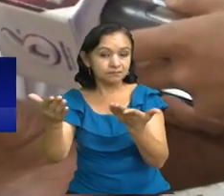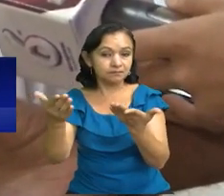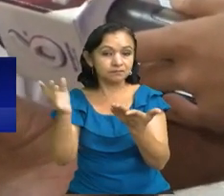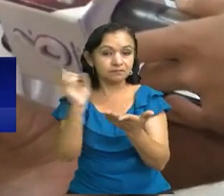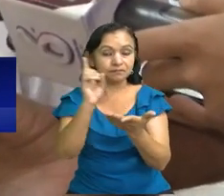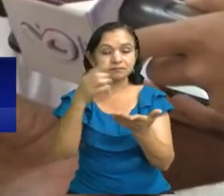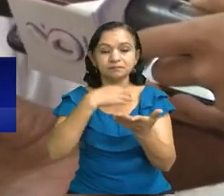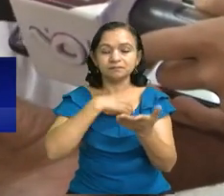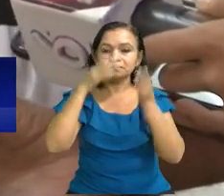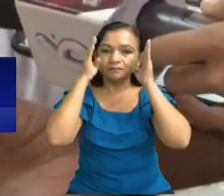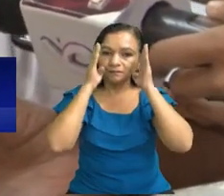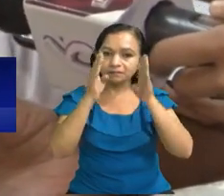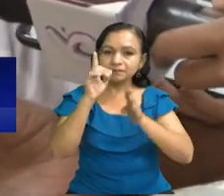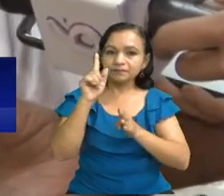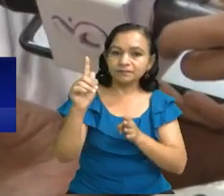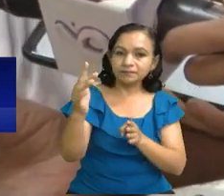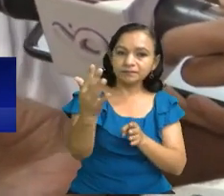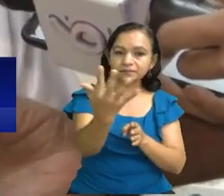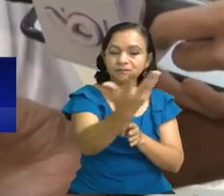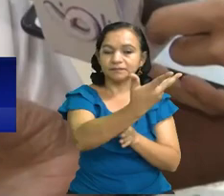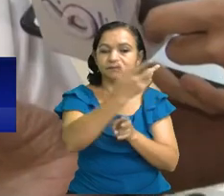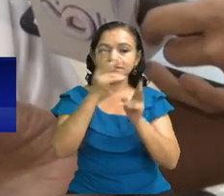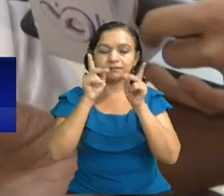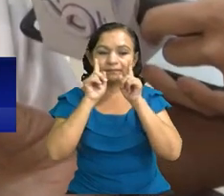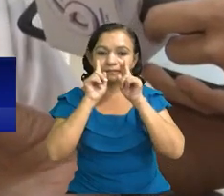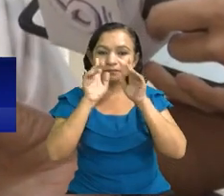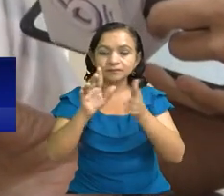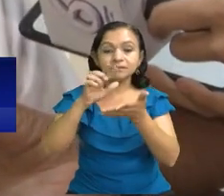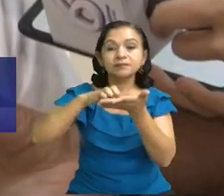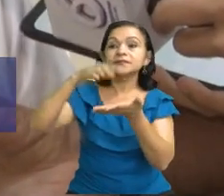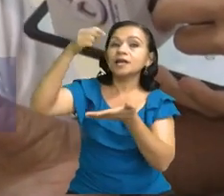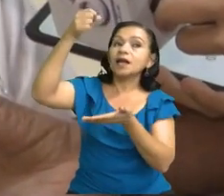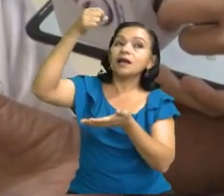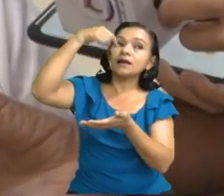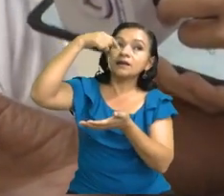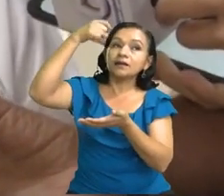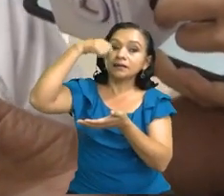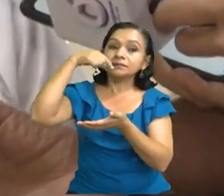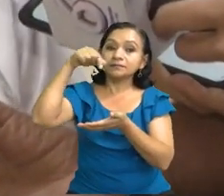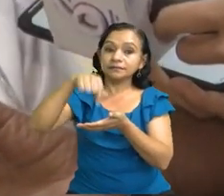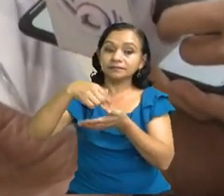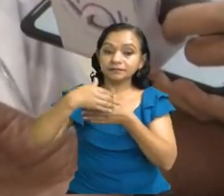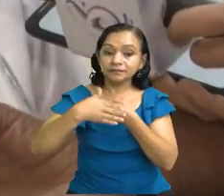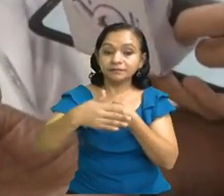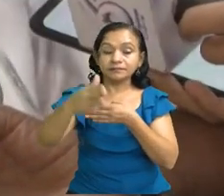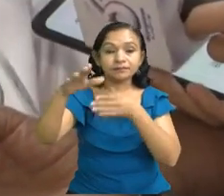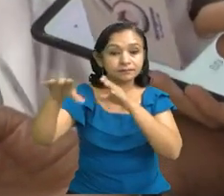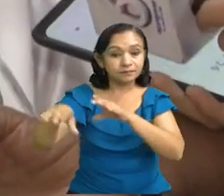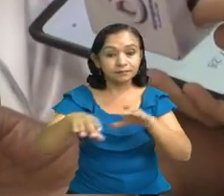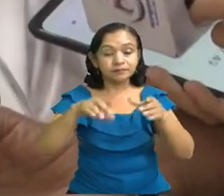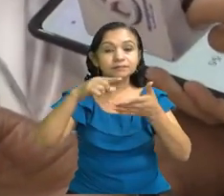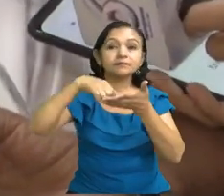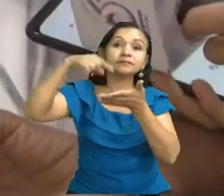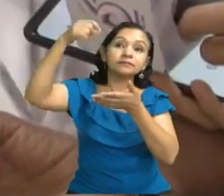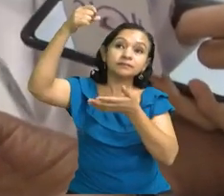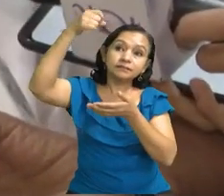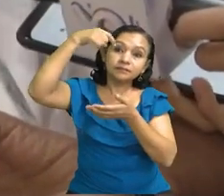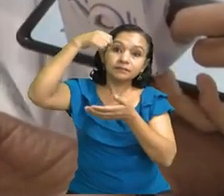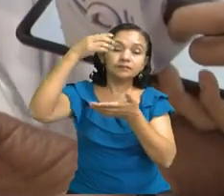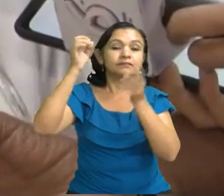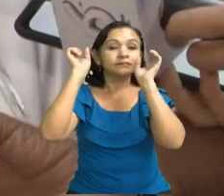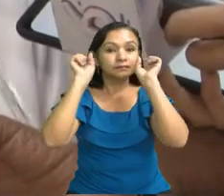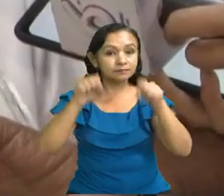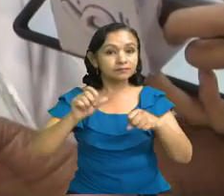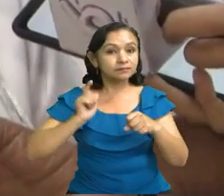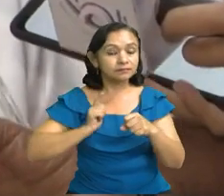a darle cobertura a toda la población en la conservación de las vacunas. Ahorita, pues, que se aproxima la jornada de vacunación, vamos a tener la